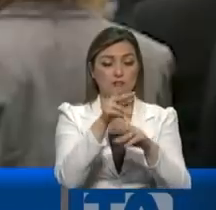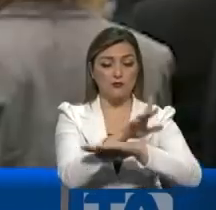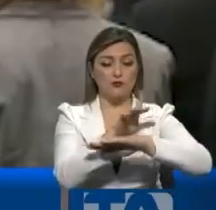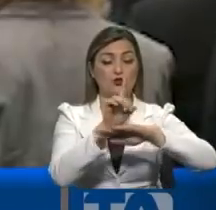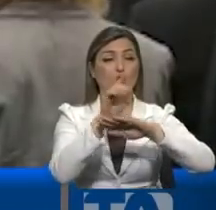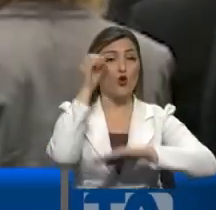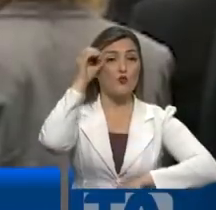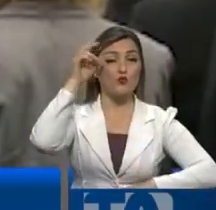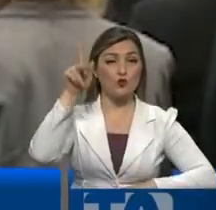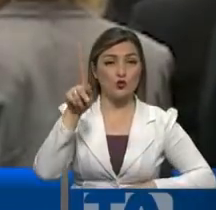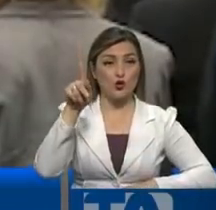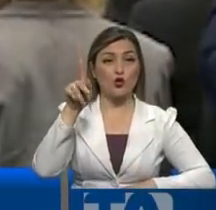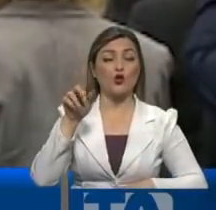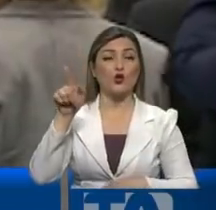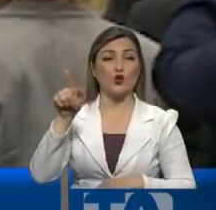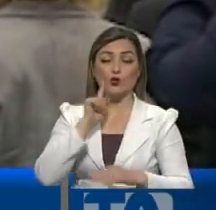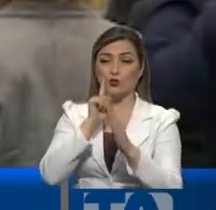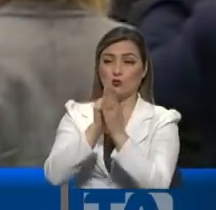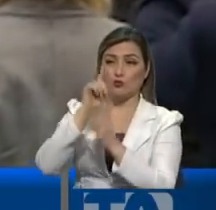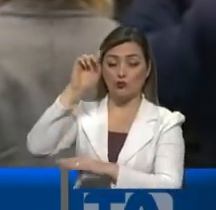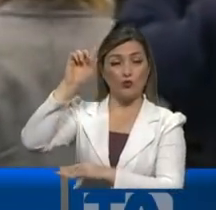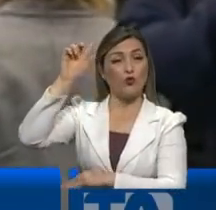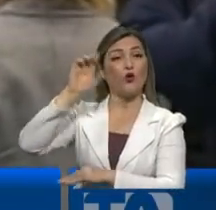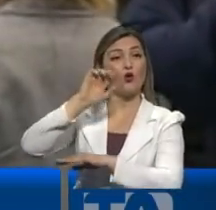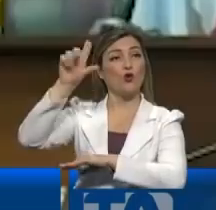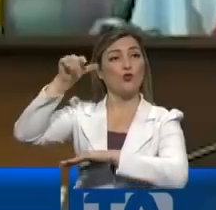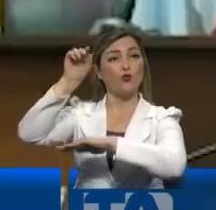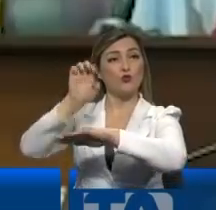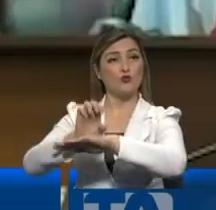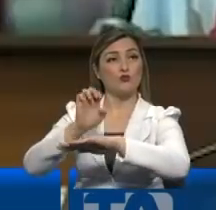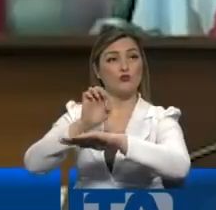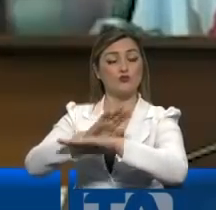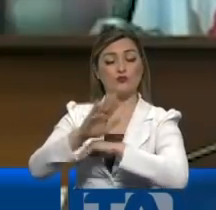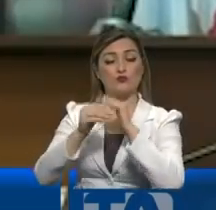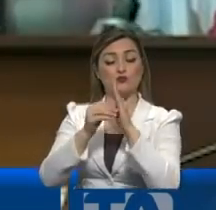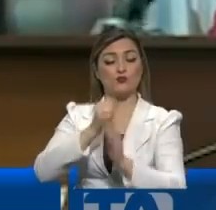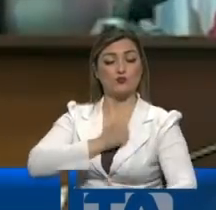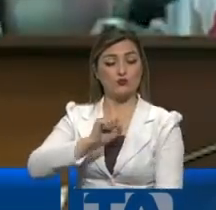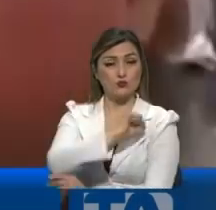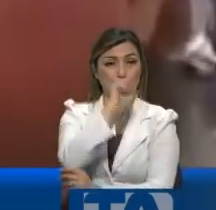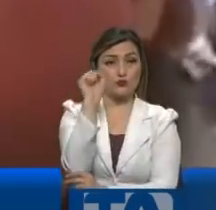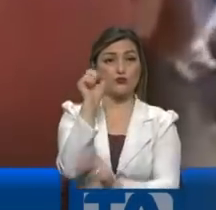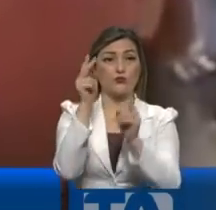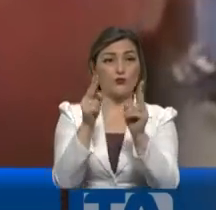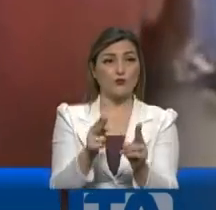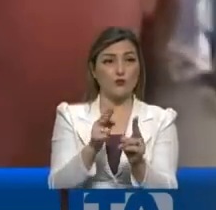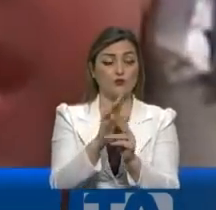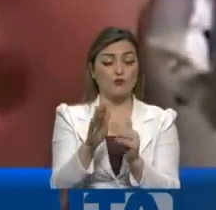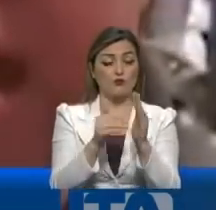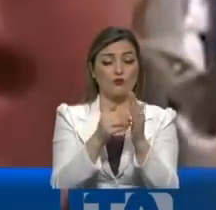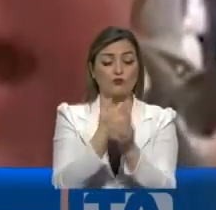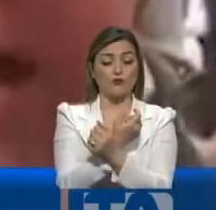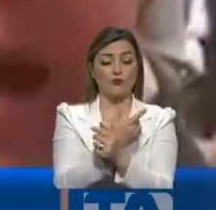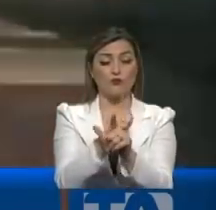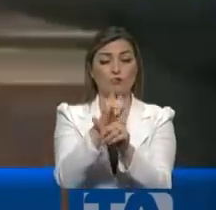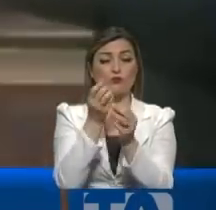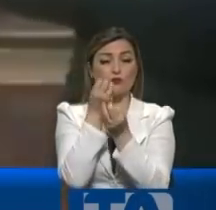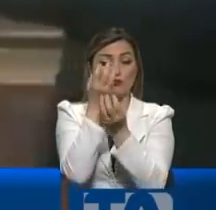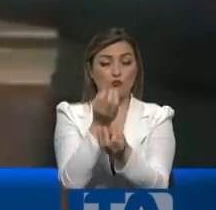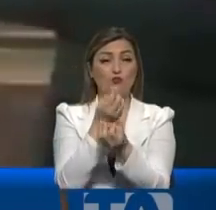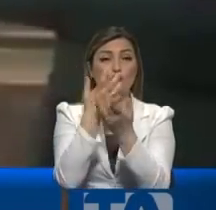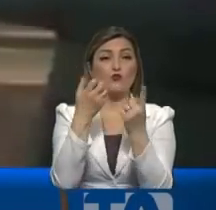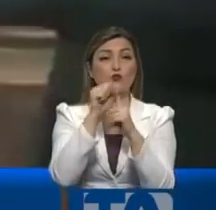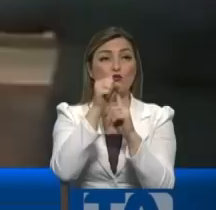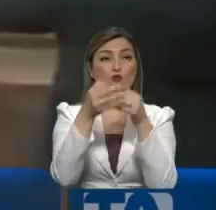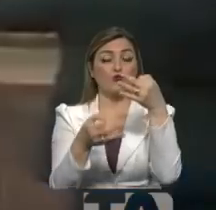Rotativo, demandan al Estado ecuatoriano por la violación de sus derechos humanos y la vulneración de la libertad de expresión. El sistema